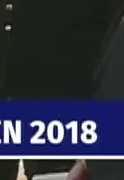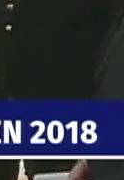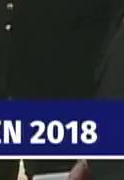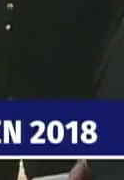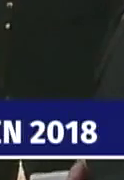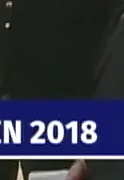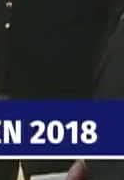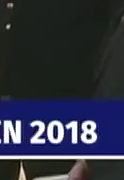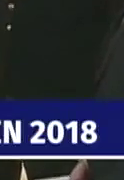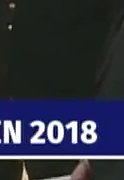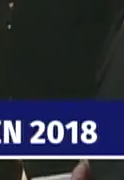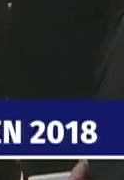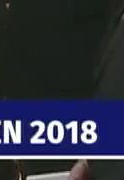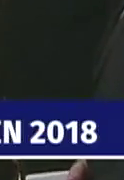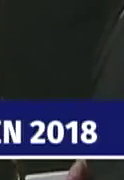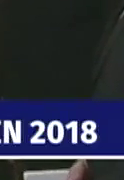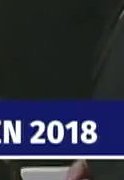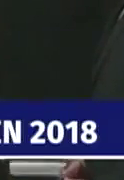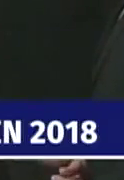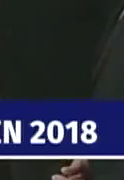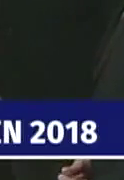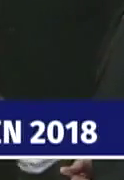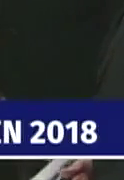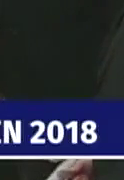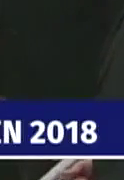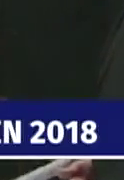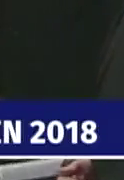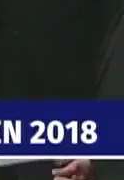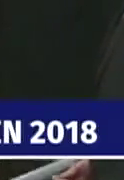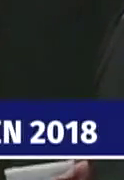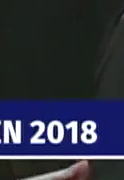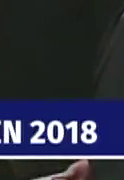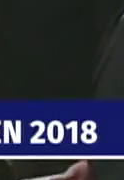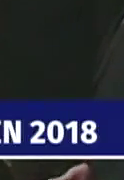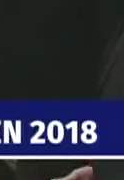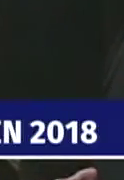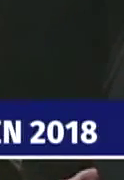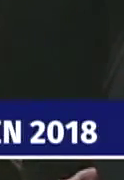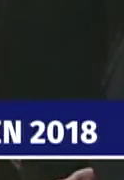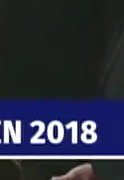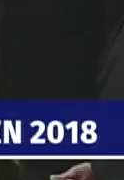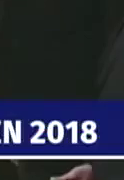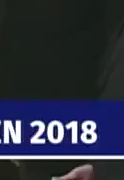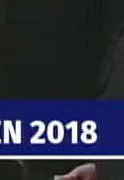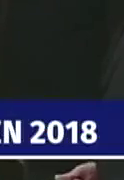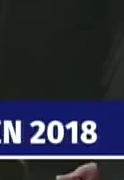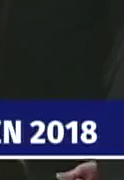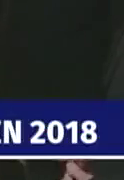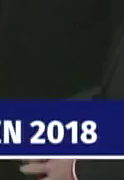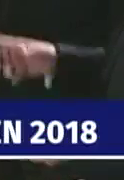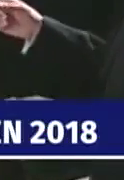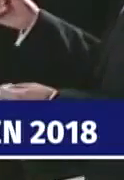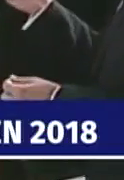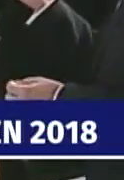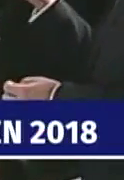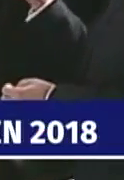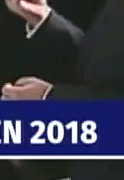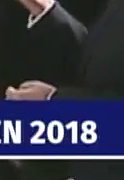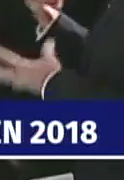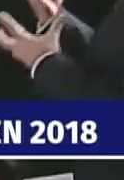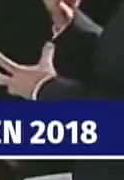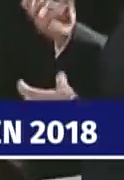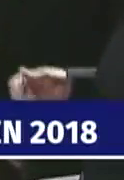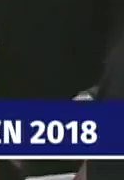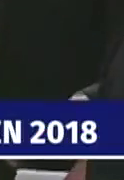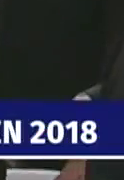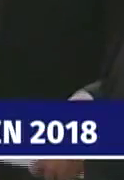limón, y que también data desde hace 700 años y que es una de las bebidas muy características de